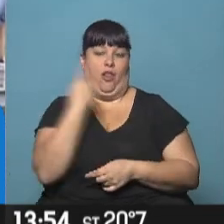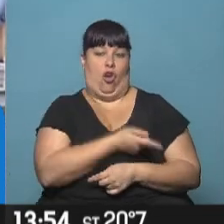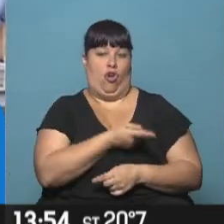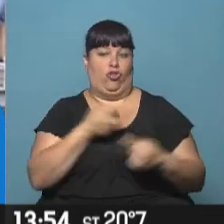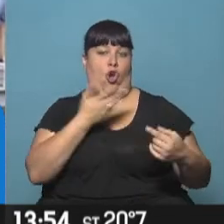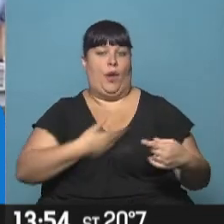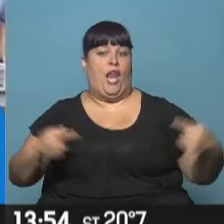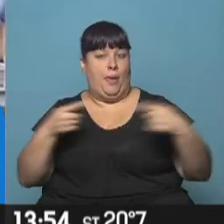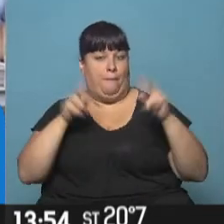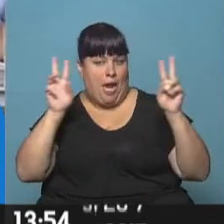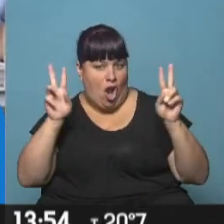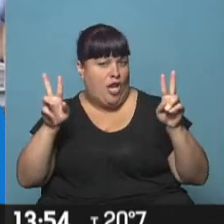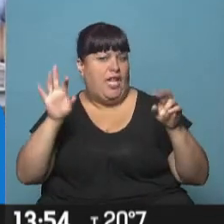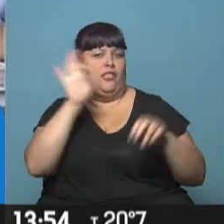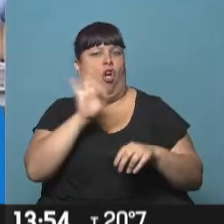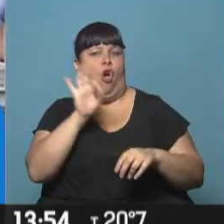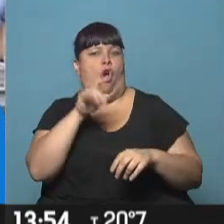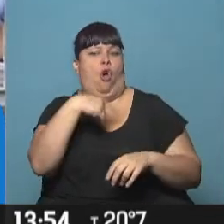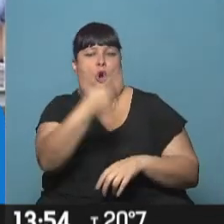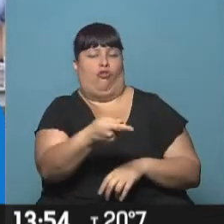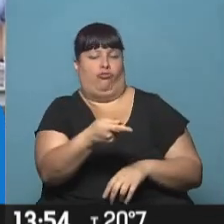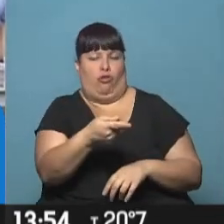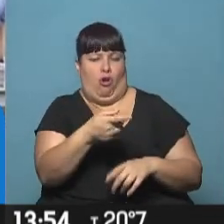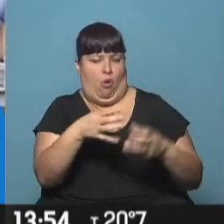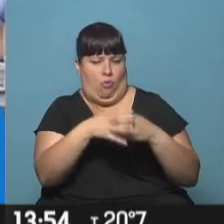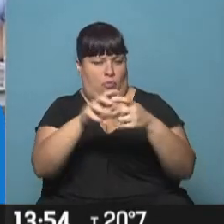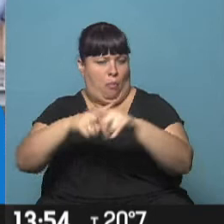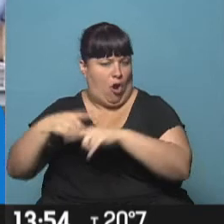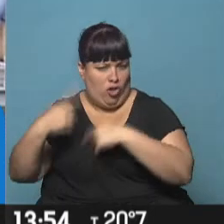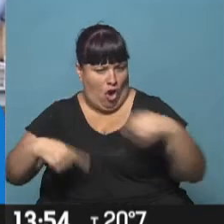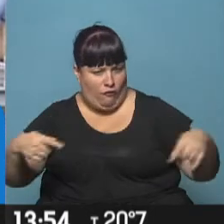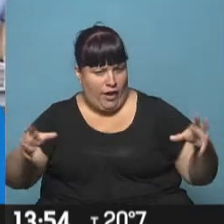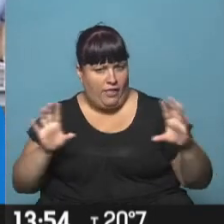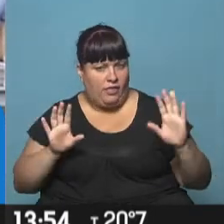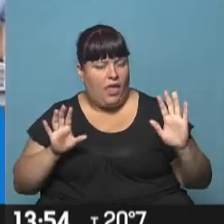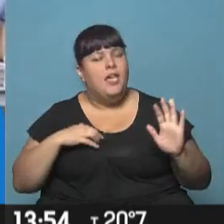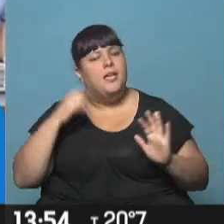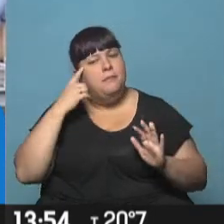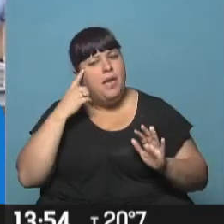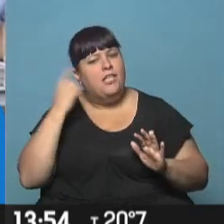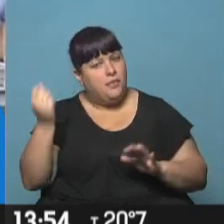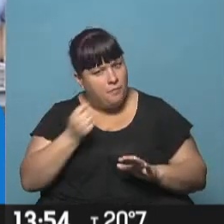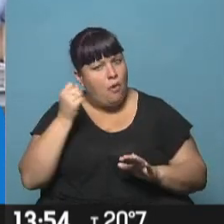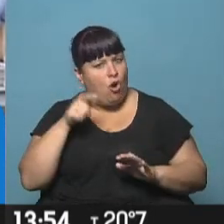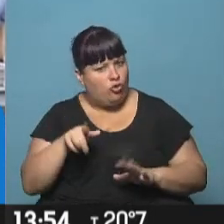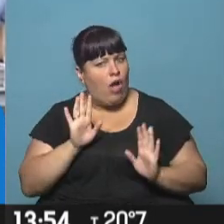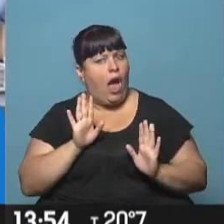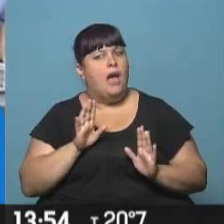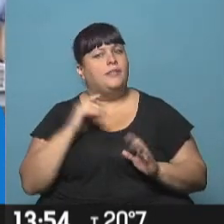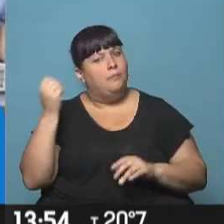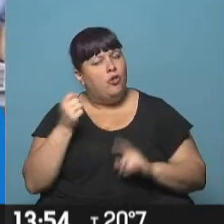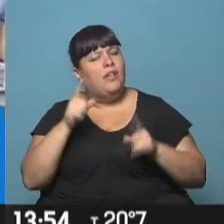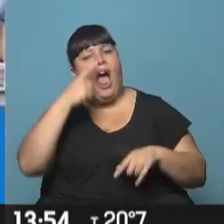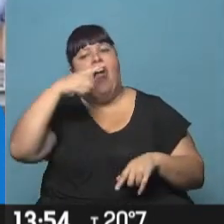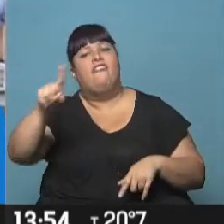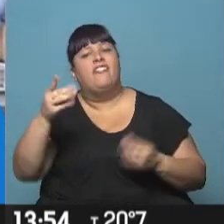los gobernadores peronistas o los que son de otros signos políticos. Creo que valorar eso y valorar que al